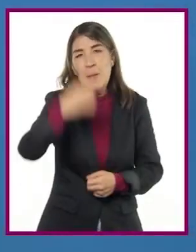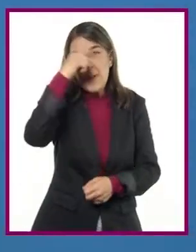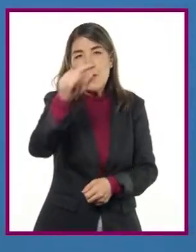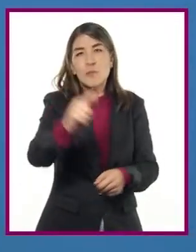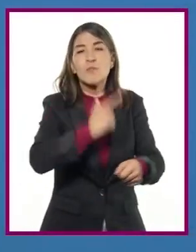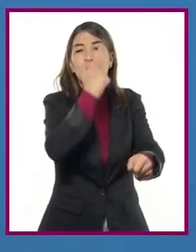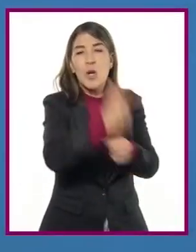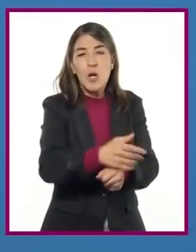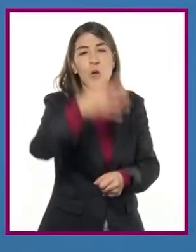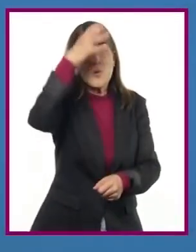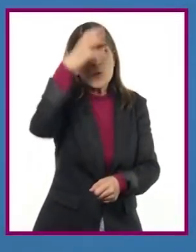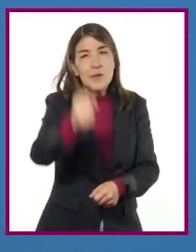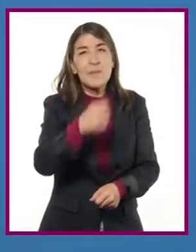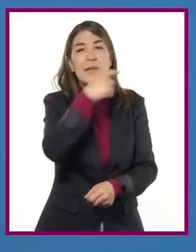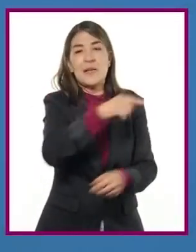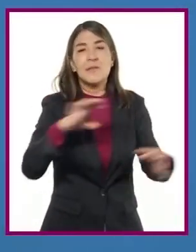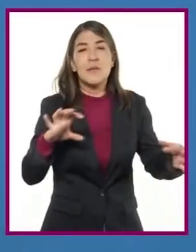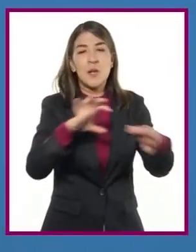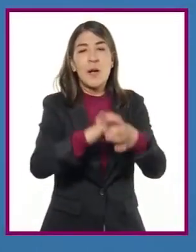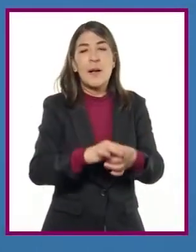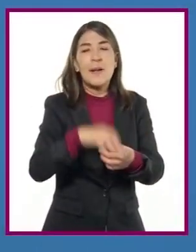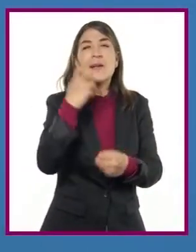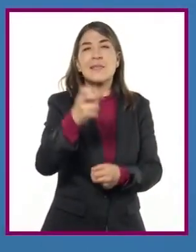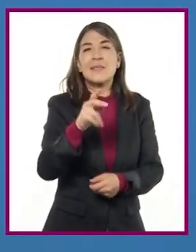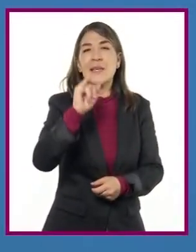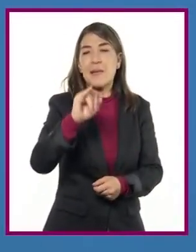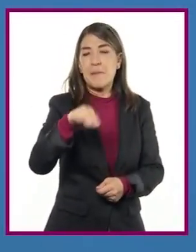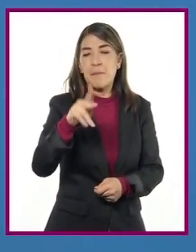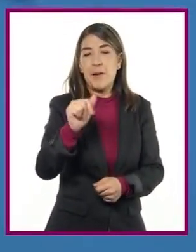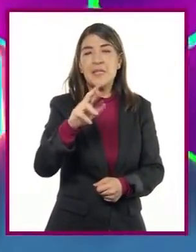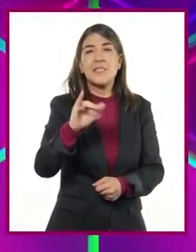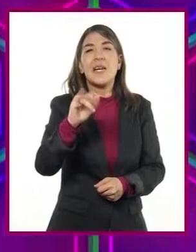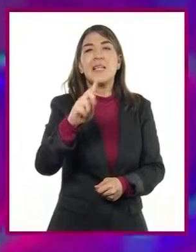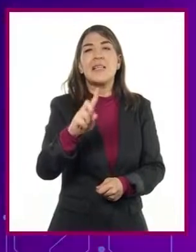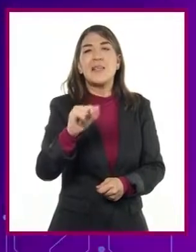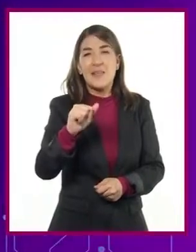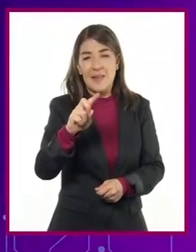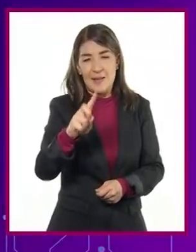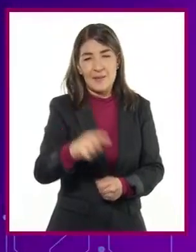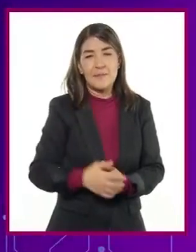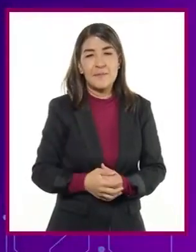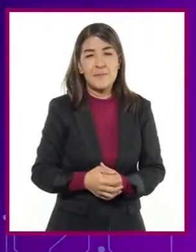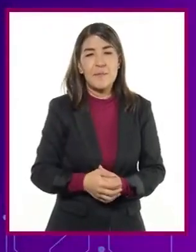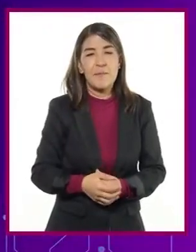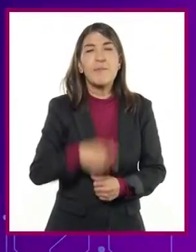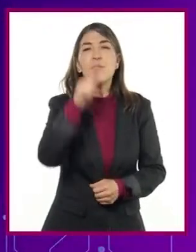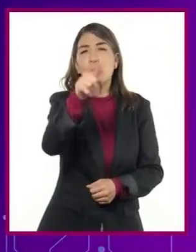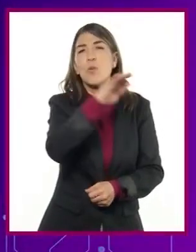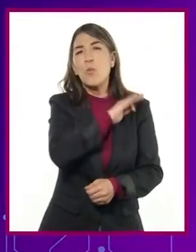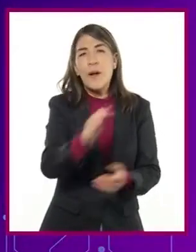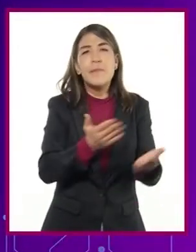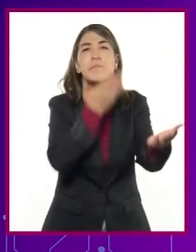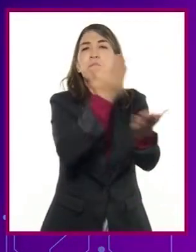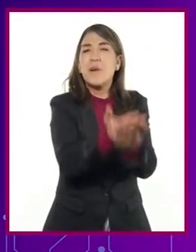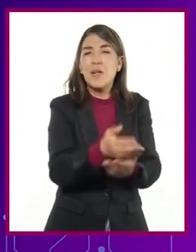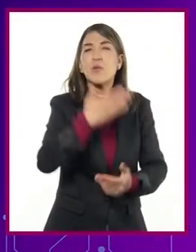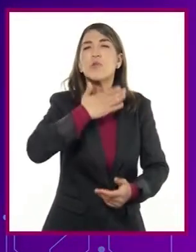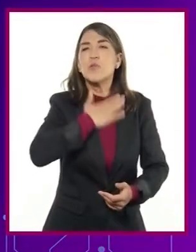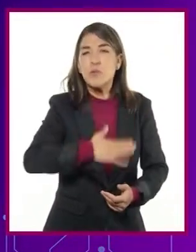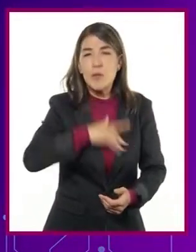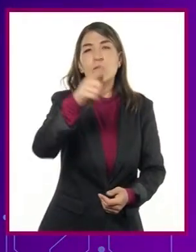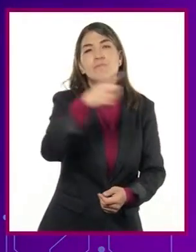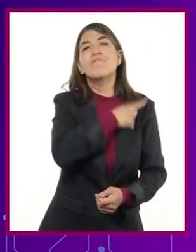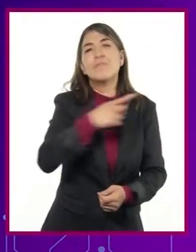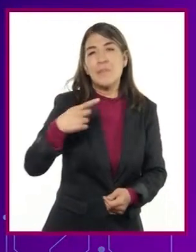identificar los conceptos relacionados con el principio de imparcialidad. Para poder pedir justicia, debes conocer